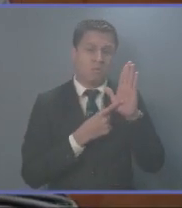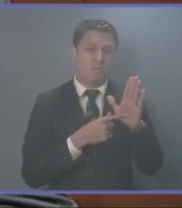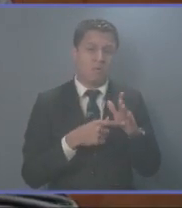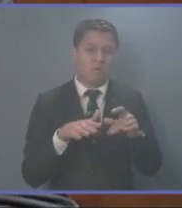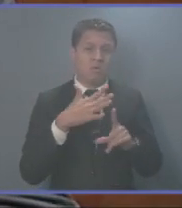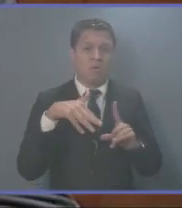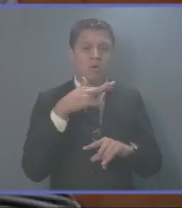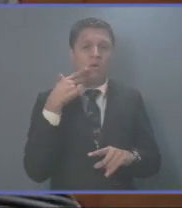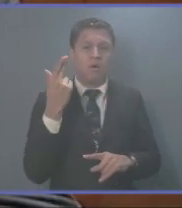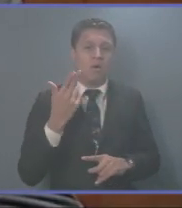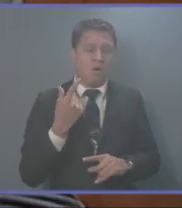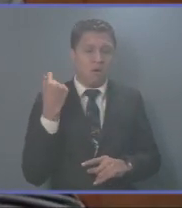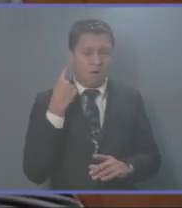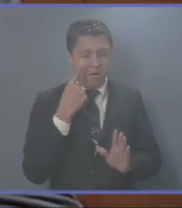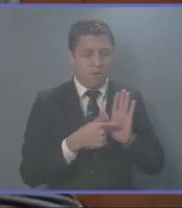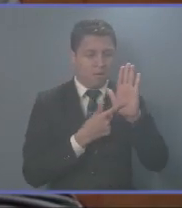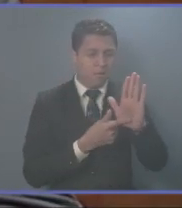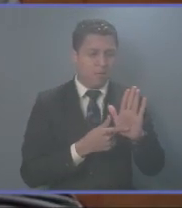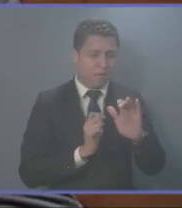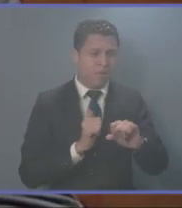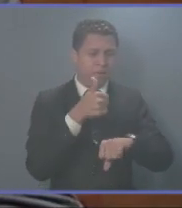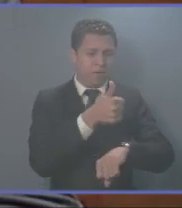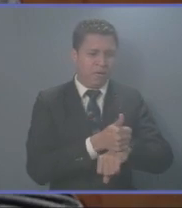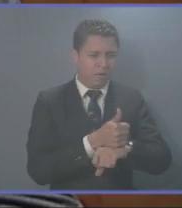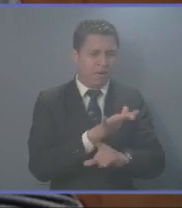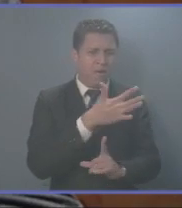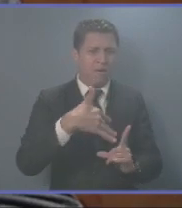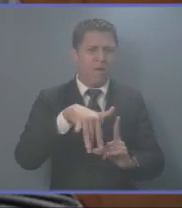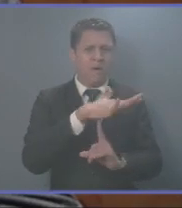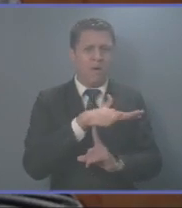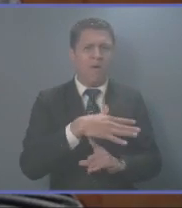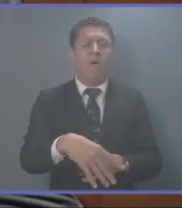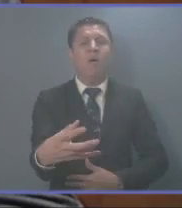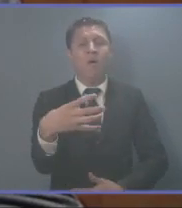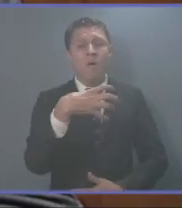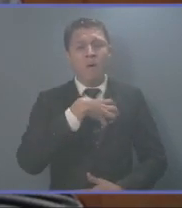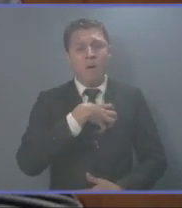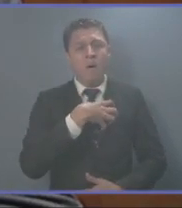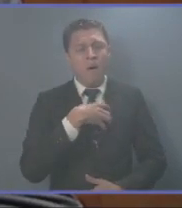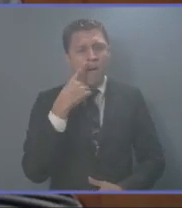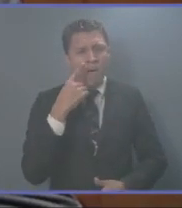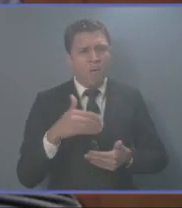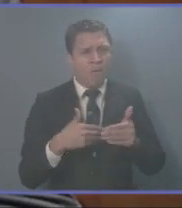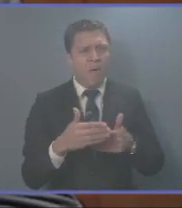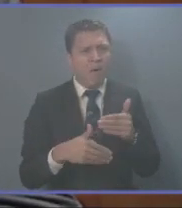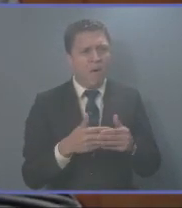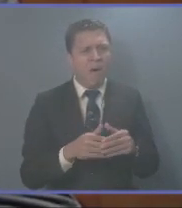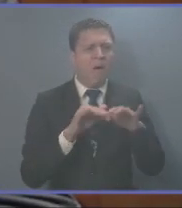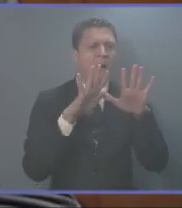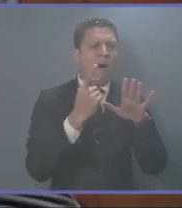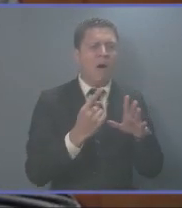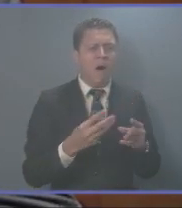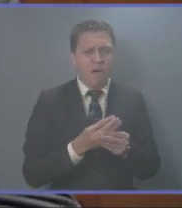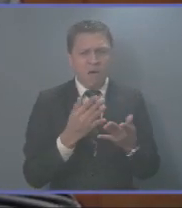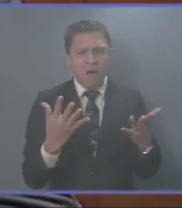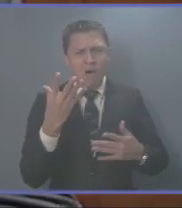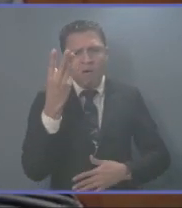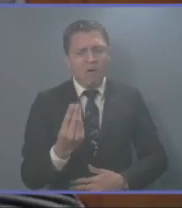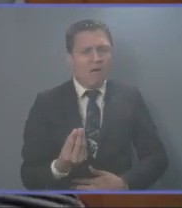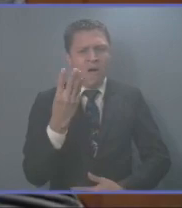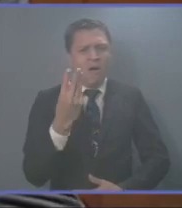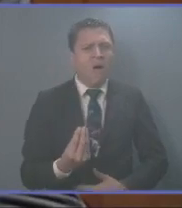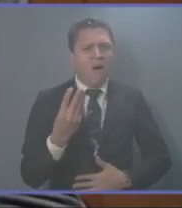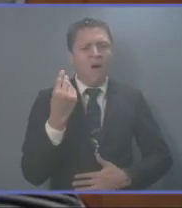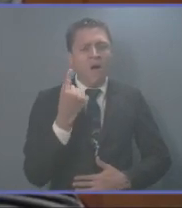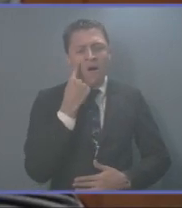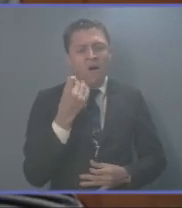que enfrenta nuestro país, consistente en la denuncia de un promedio de 10 desapariciones diarias,